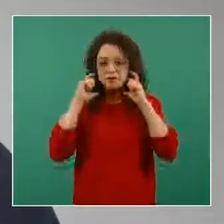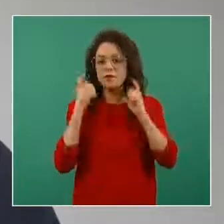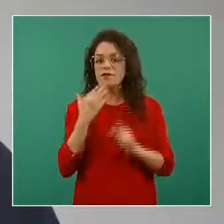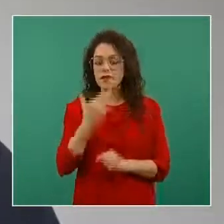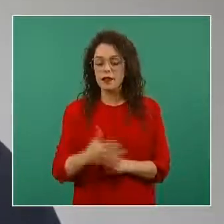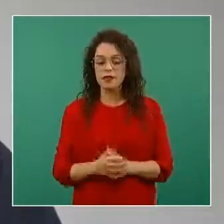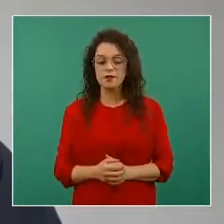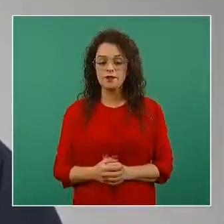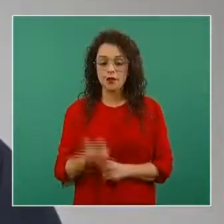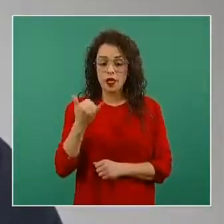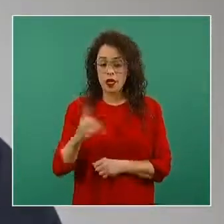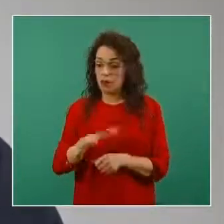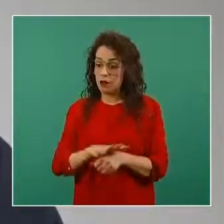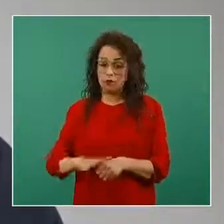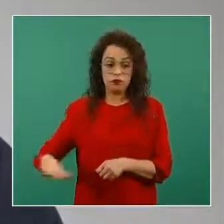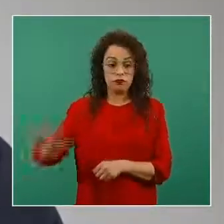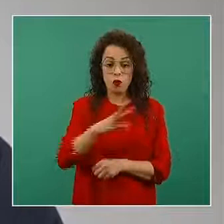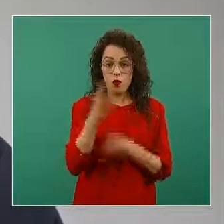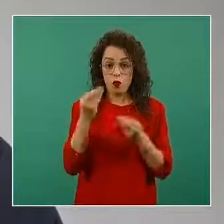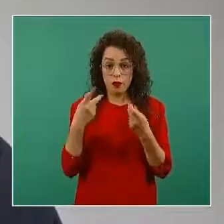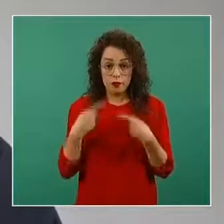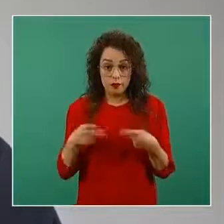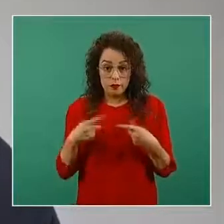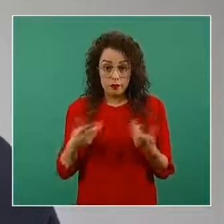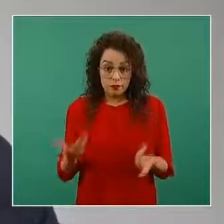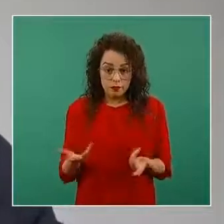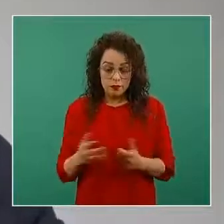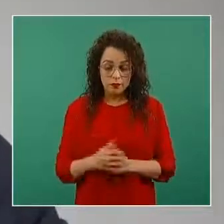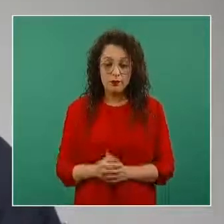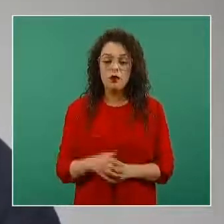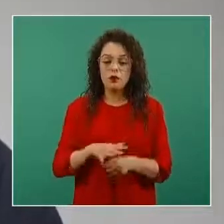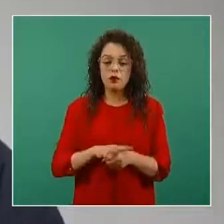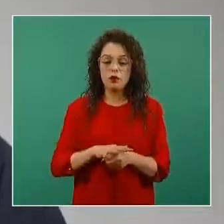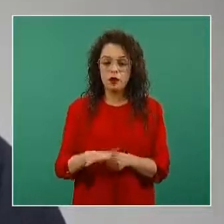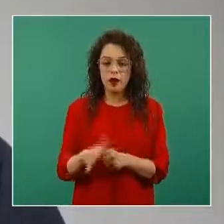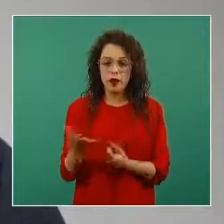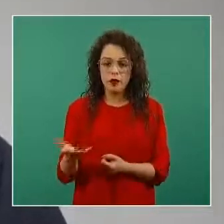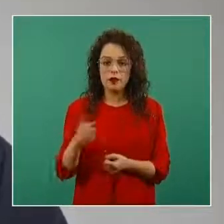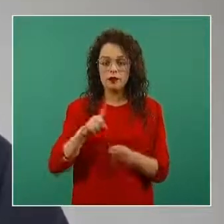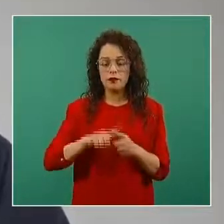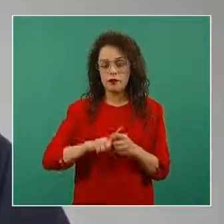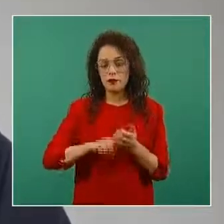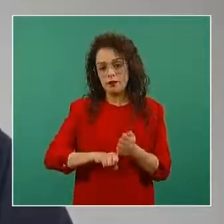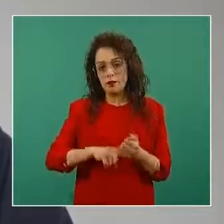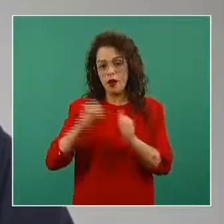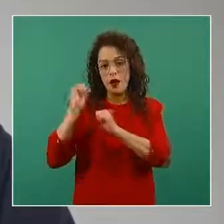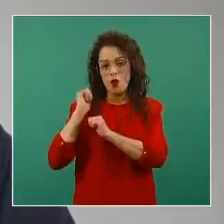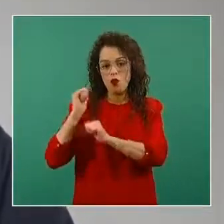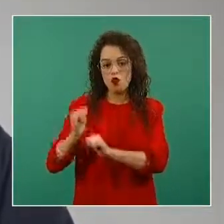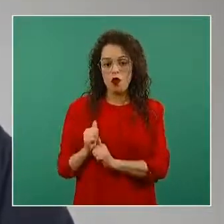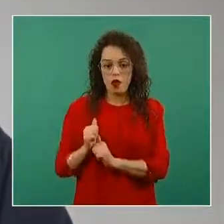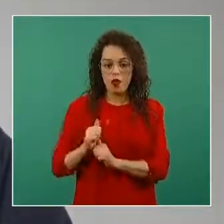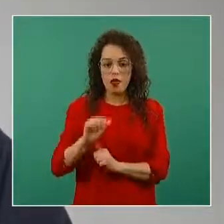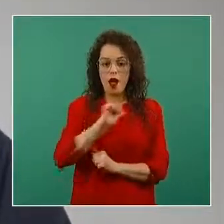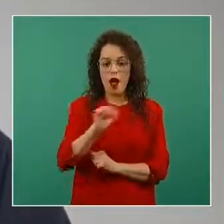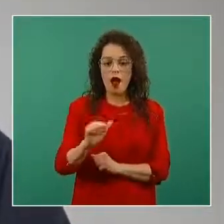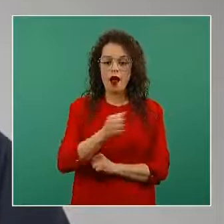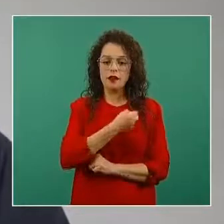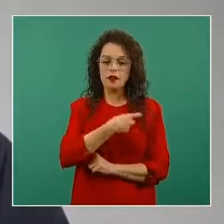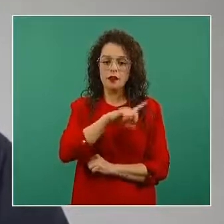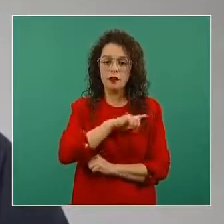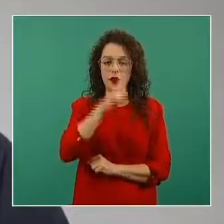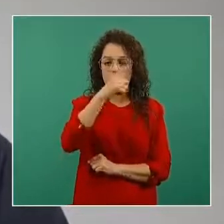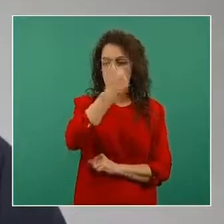poblacional colectivo, pues bueno, todas aquellas intervenciones que están realizando las diferentes autoridades sanitarias en cada una